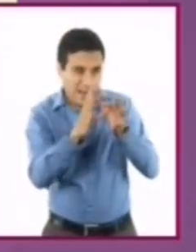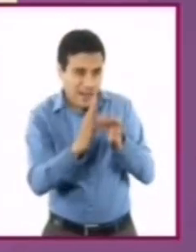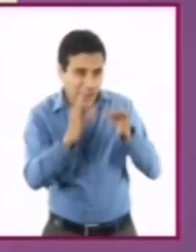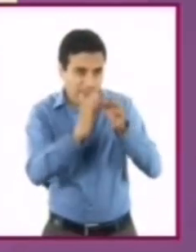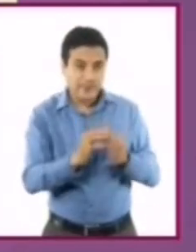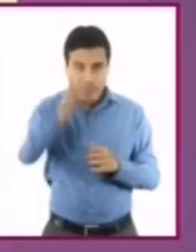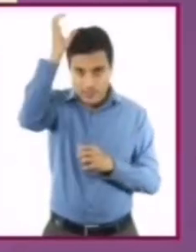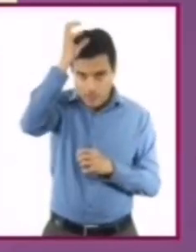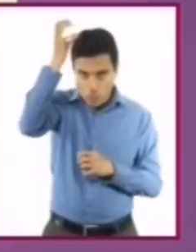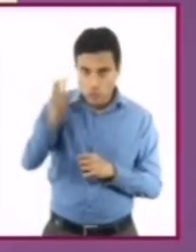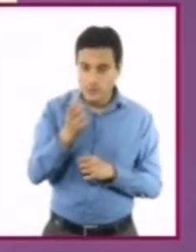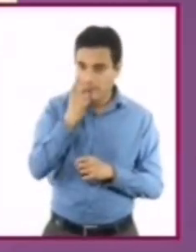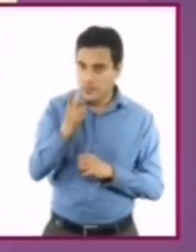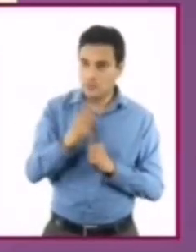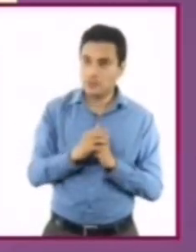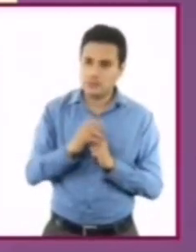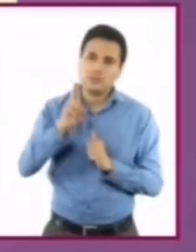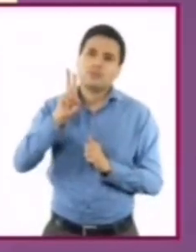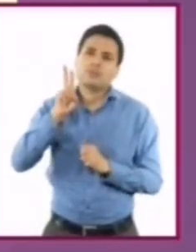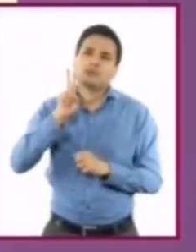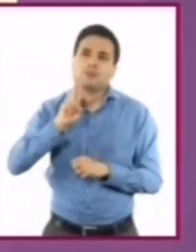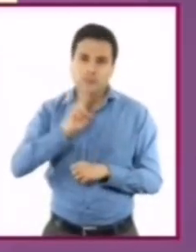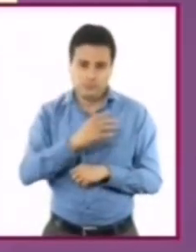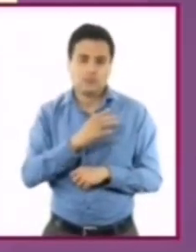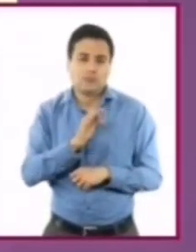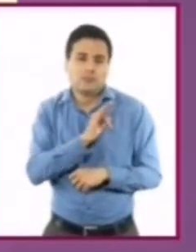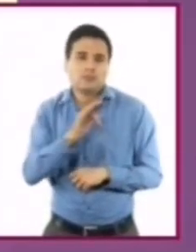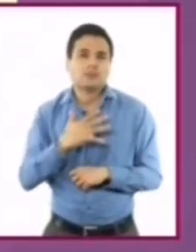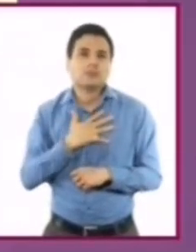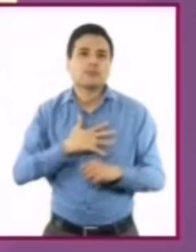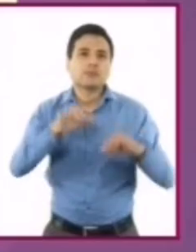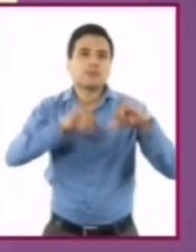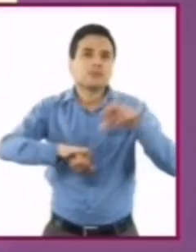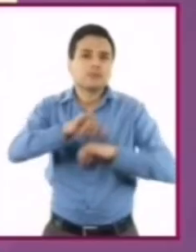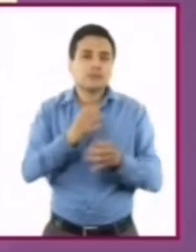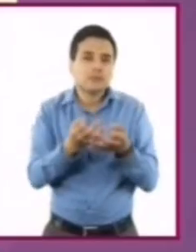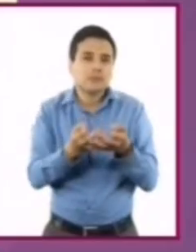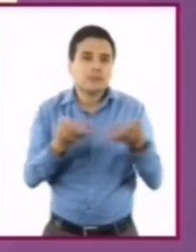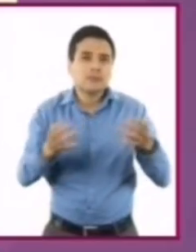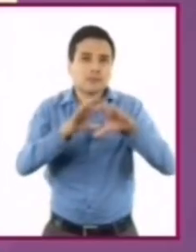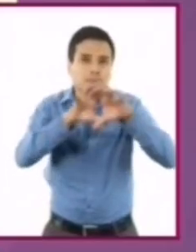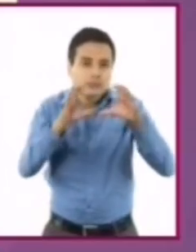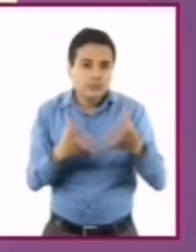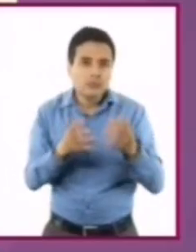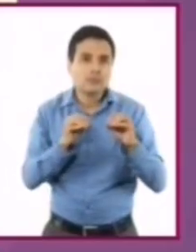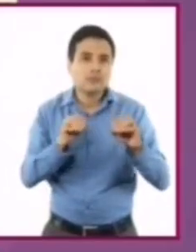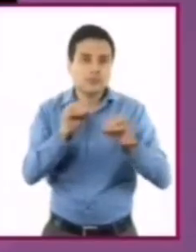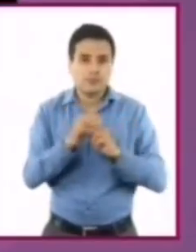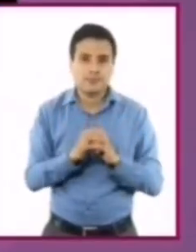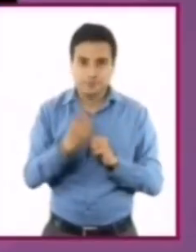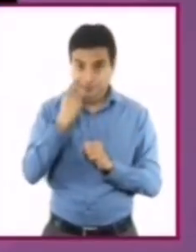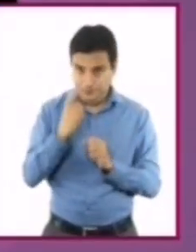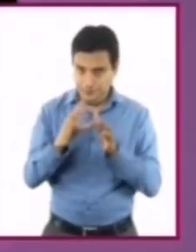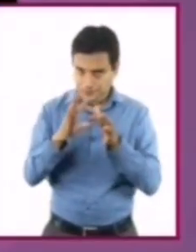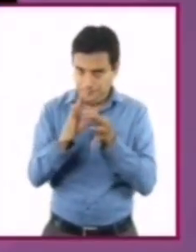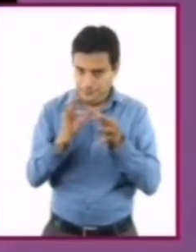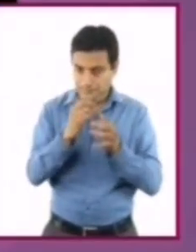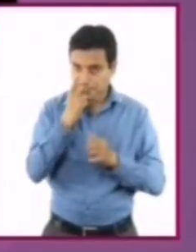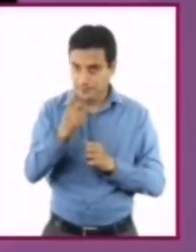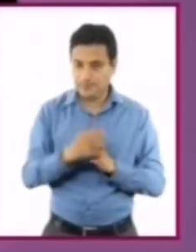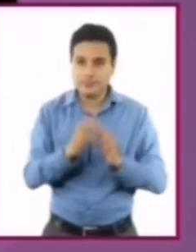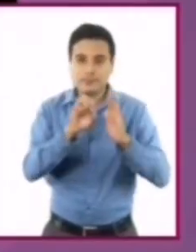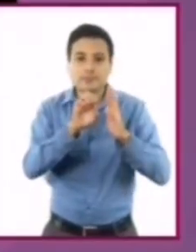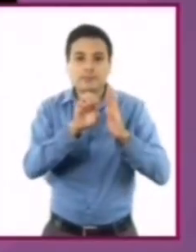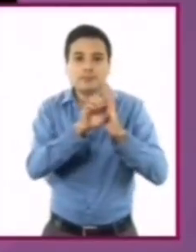y Newton le propuso realizar un experimento para demostrar el movimiento de la Tierra, en torno al cual le explicó lo siguiente. Si